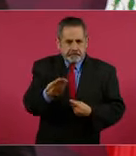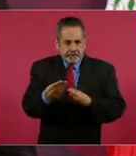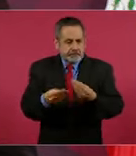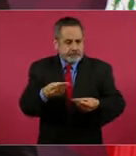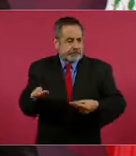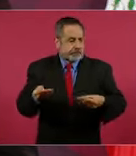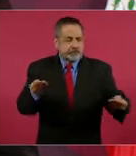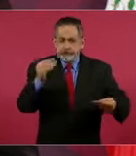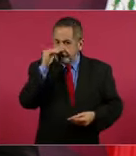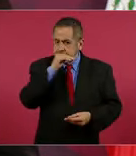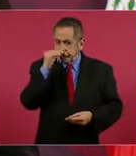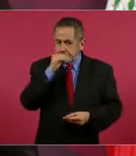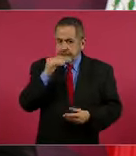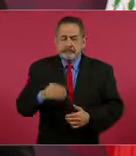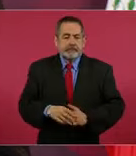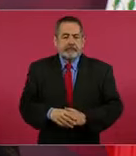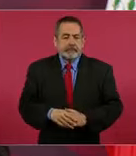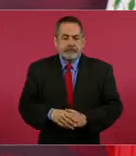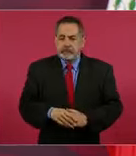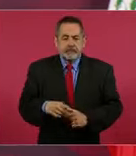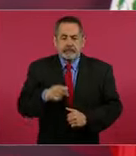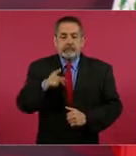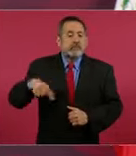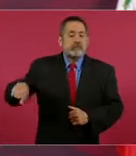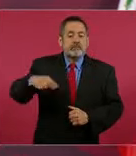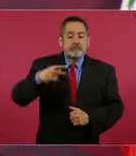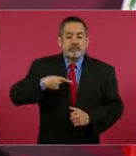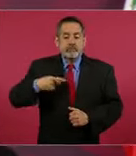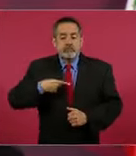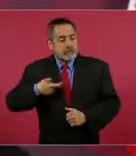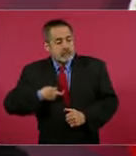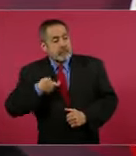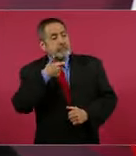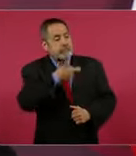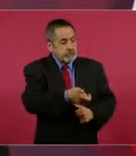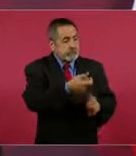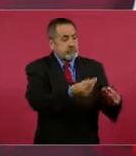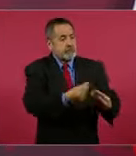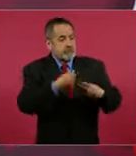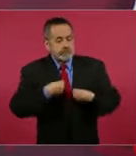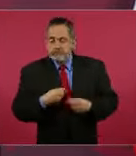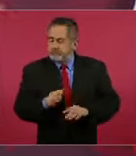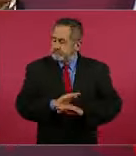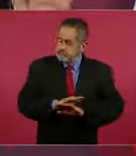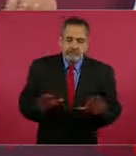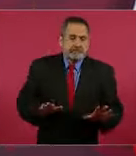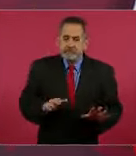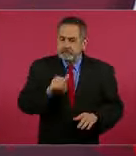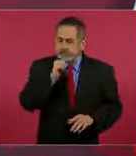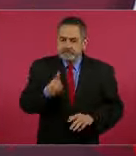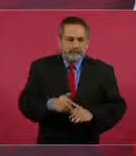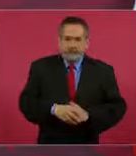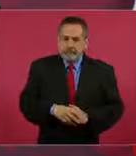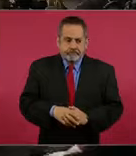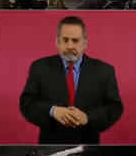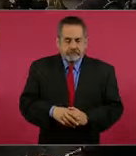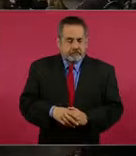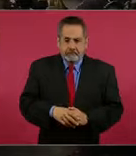gratuitos. No va a pagar el paciente lo que va a